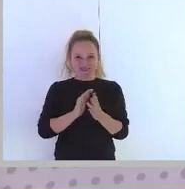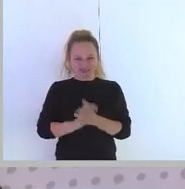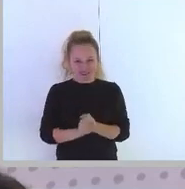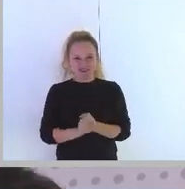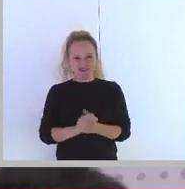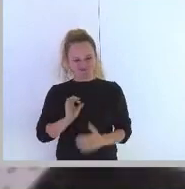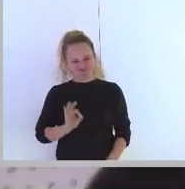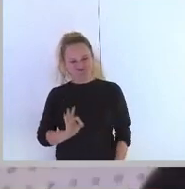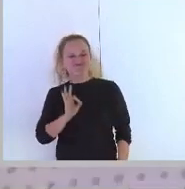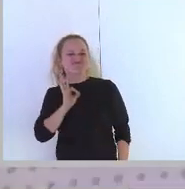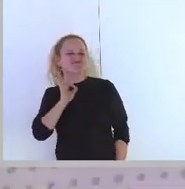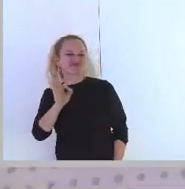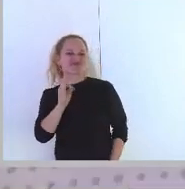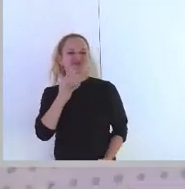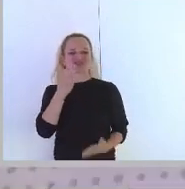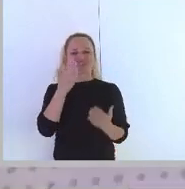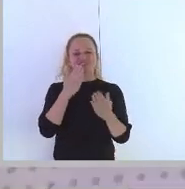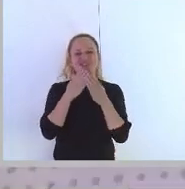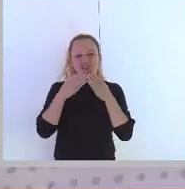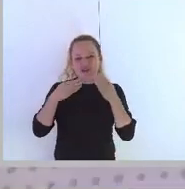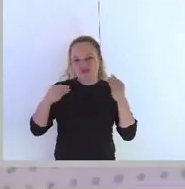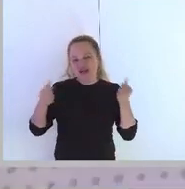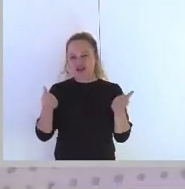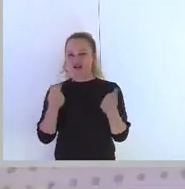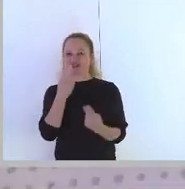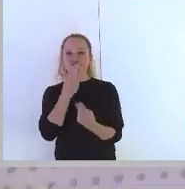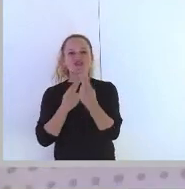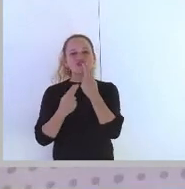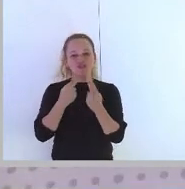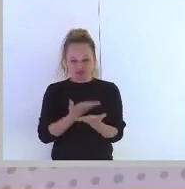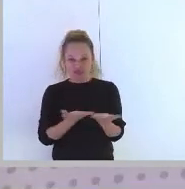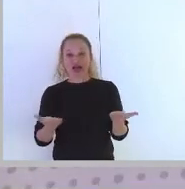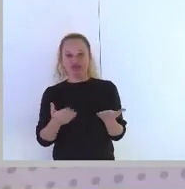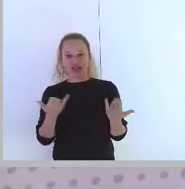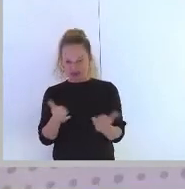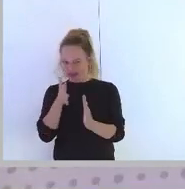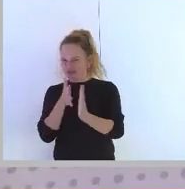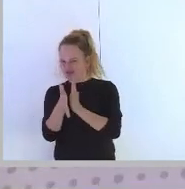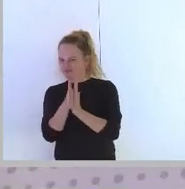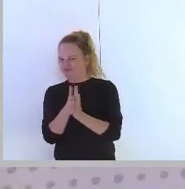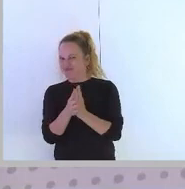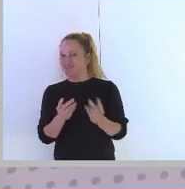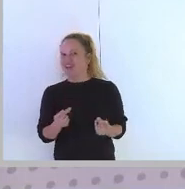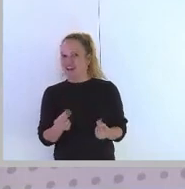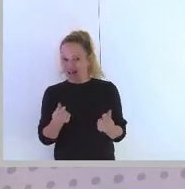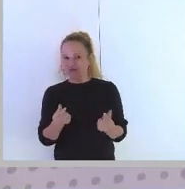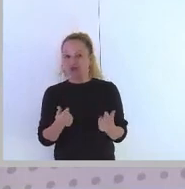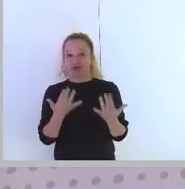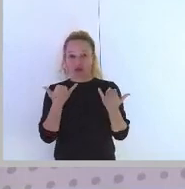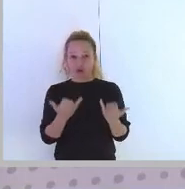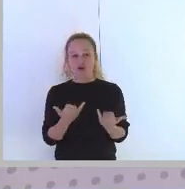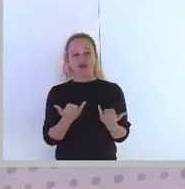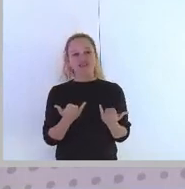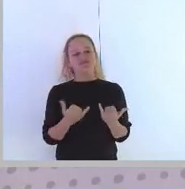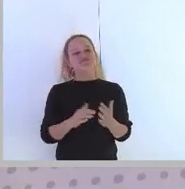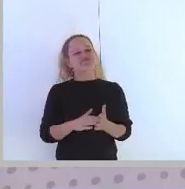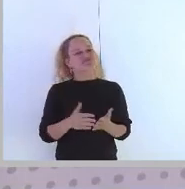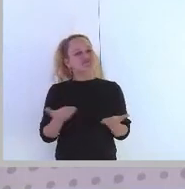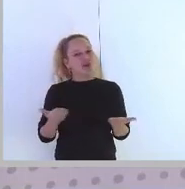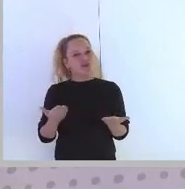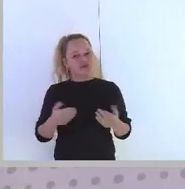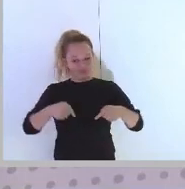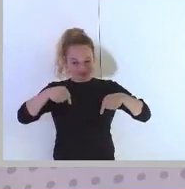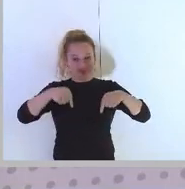la calidez de nuestros pueblos. Y ahí les voy a contar rápidamente, vamos a tener hoy la instalación.